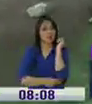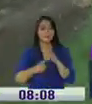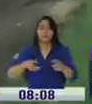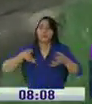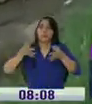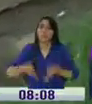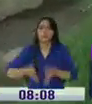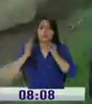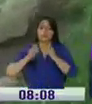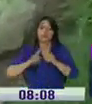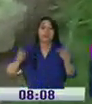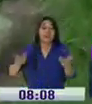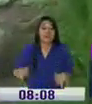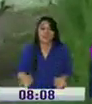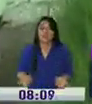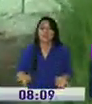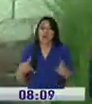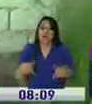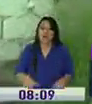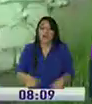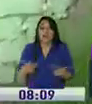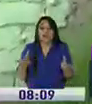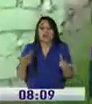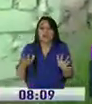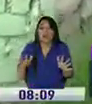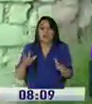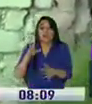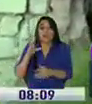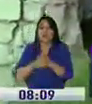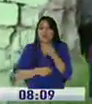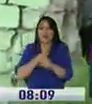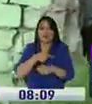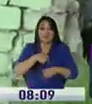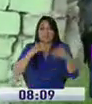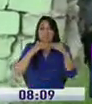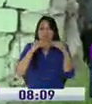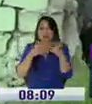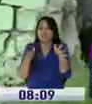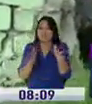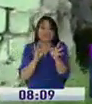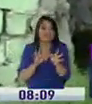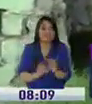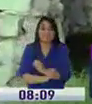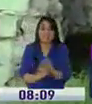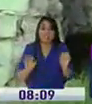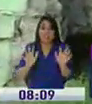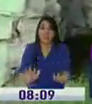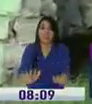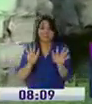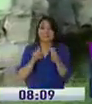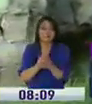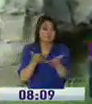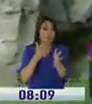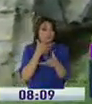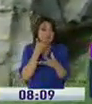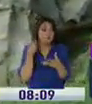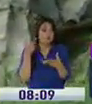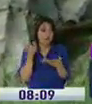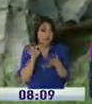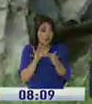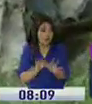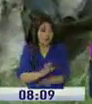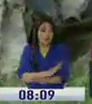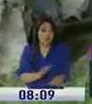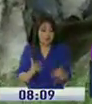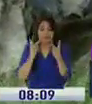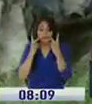eso, pero aquí vivimos ya, yo vivo casi 30 años y no hay nada, todo siempre ha sido así. No hay mejoras, no hay como mejoras. Nosotros podemos